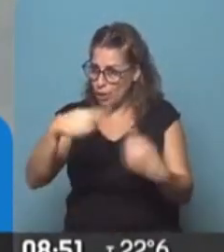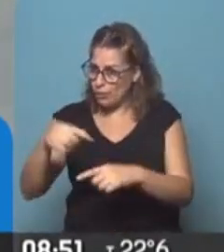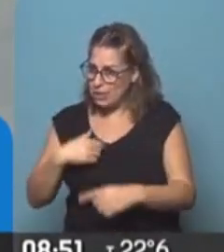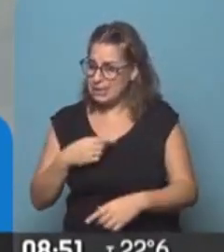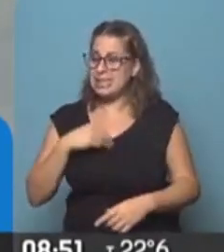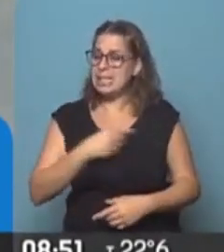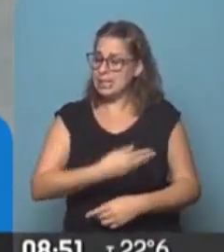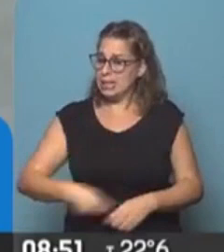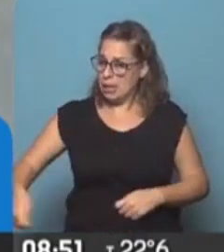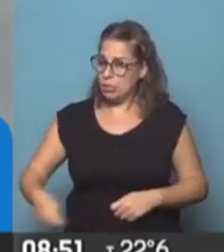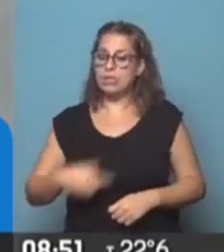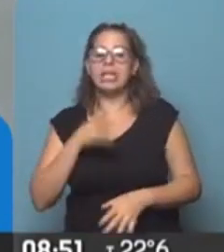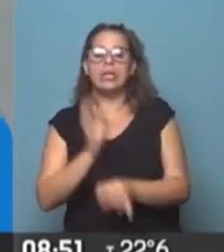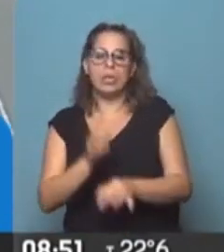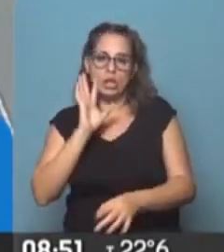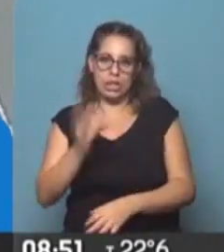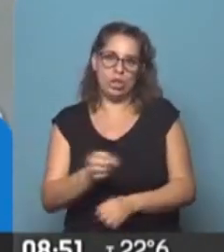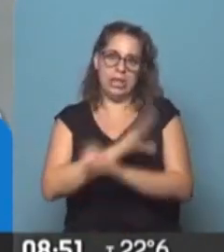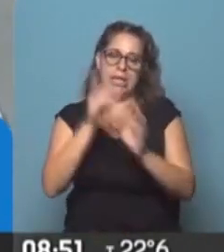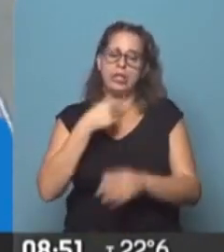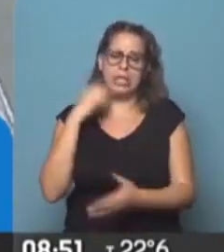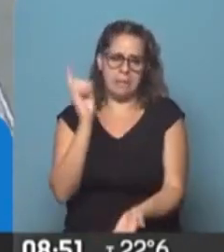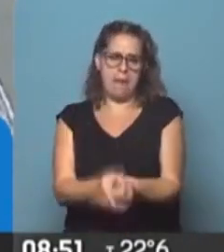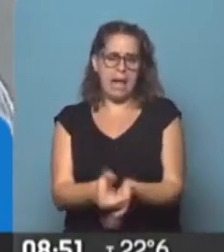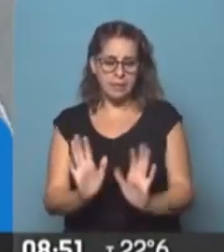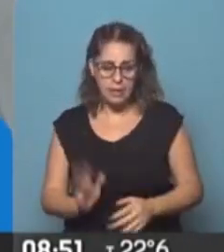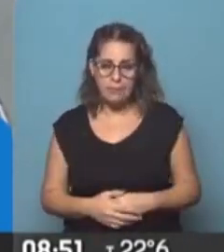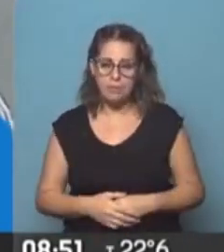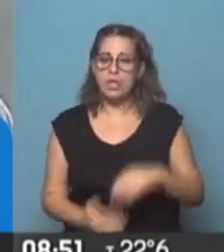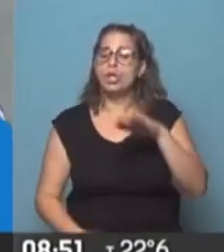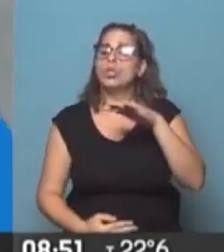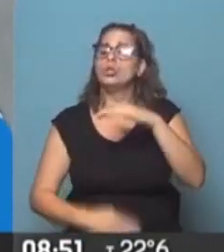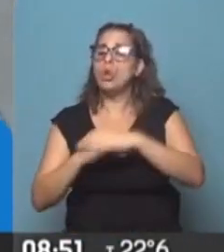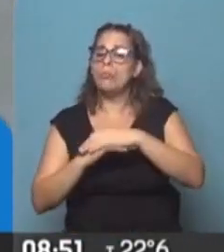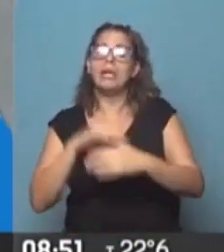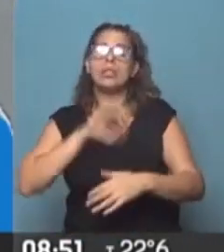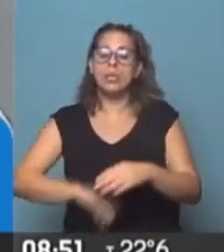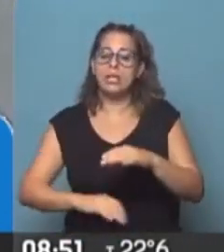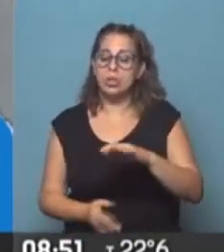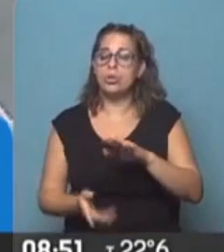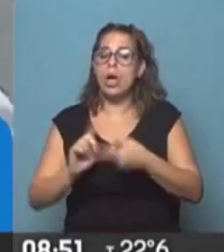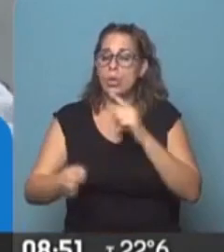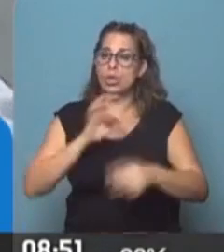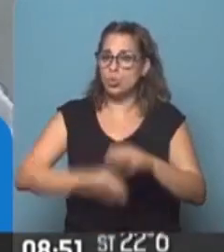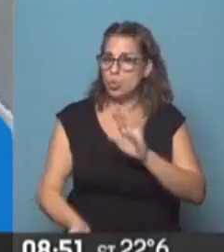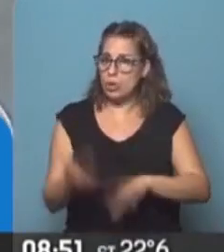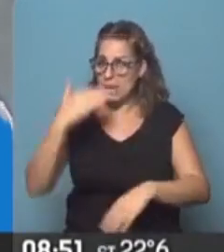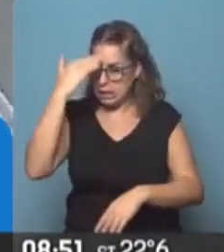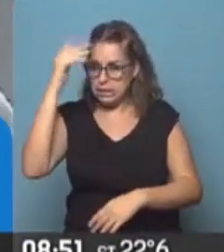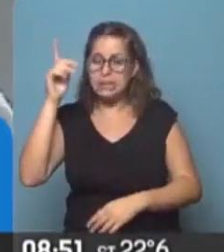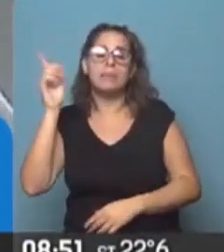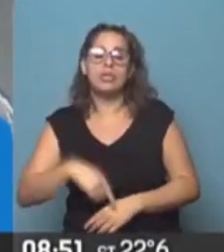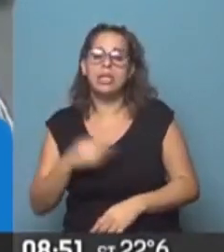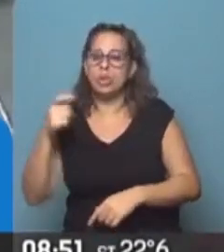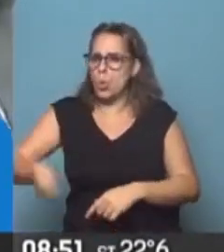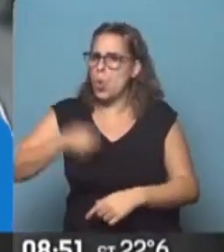desde la educación, lo vemos claramente. Nos quieren imponer un tope en la paritaria salarial del 15% en cómodas cuotas